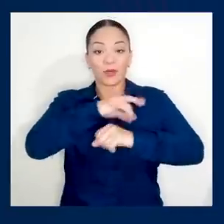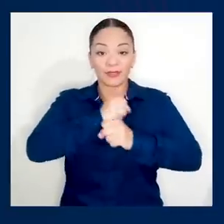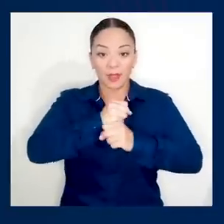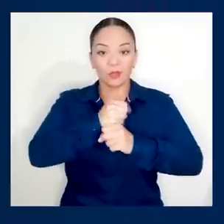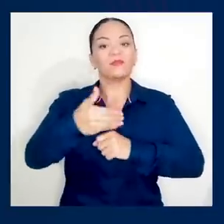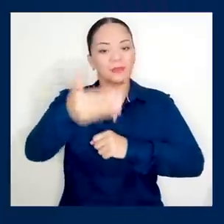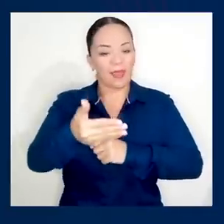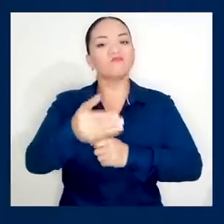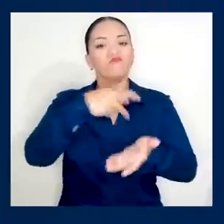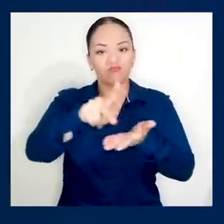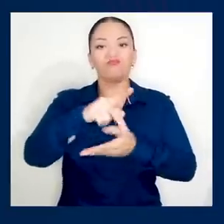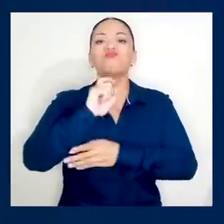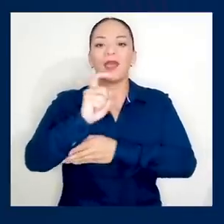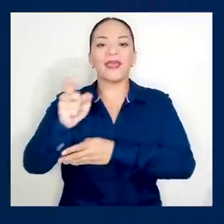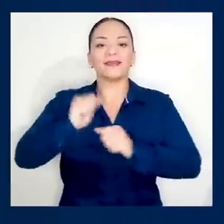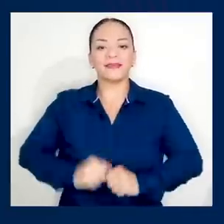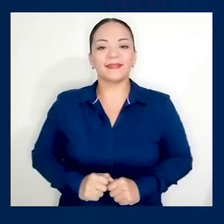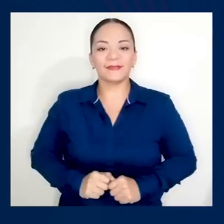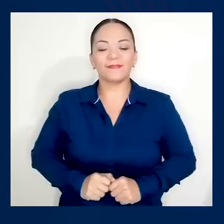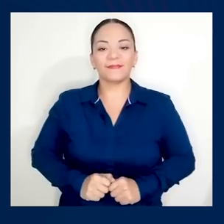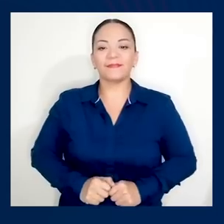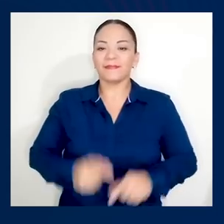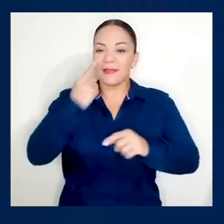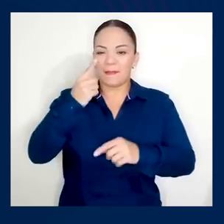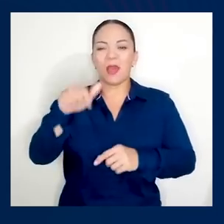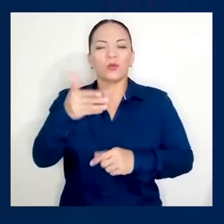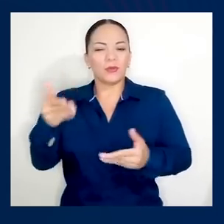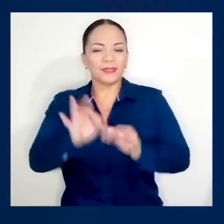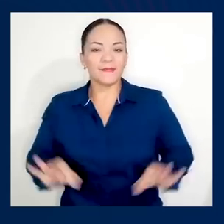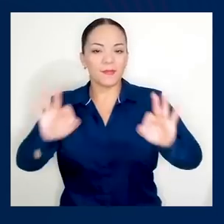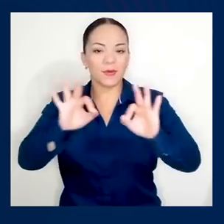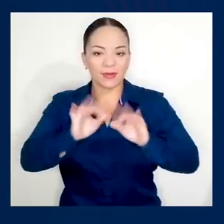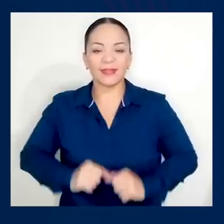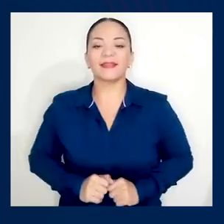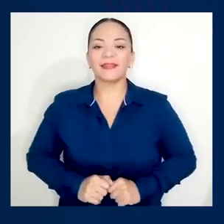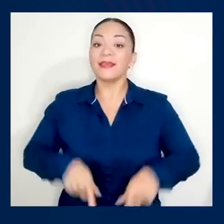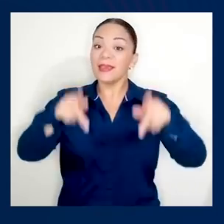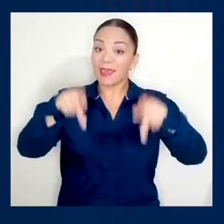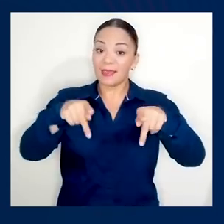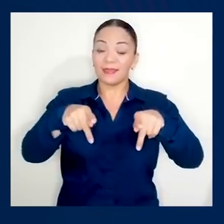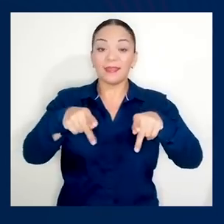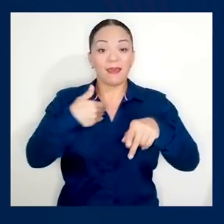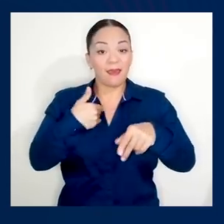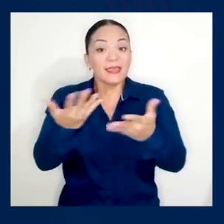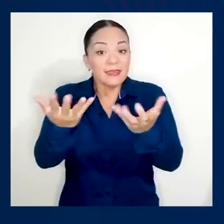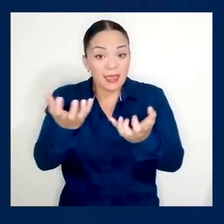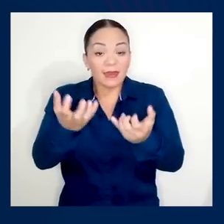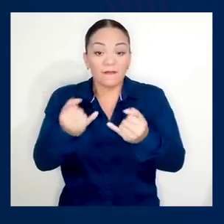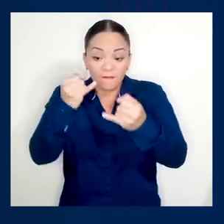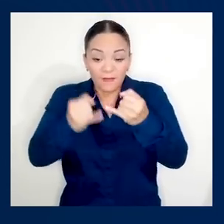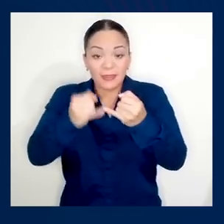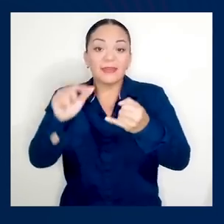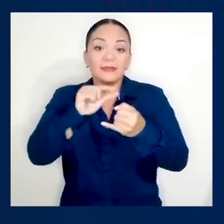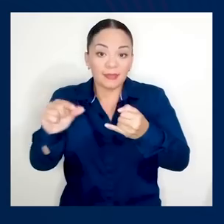horas. Vean, otra cosa importante. Hay gente que quiere tener fines de semana